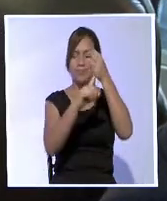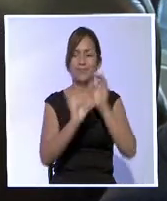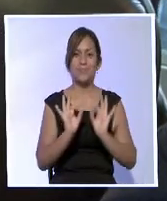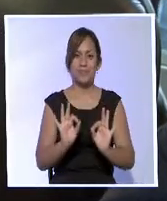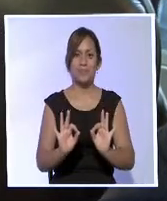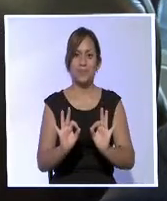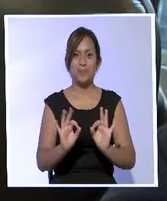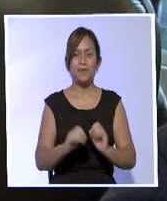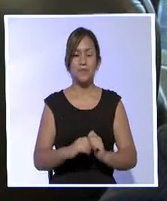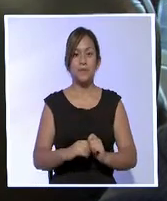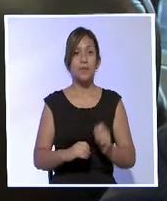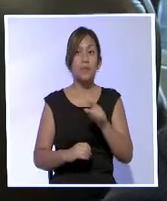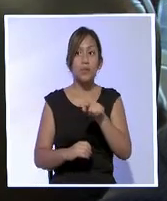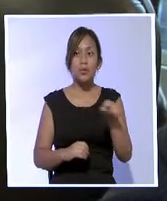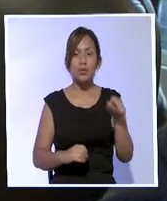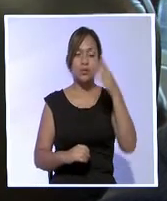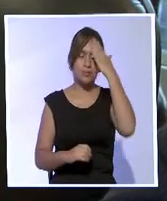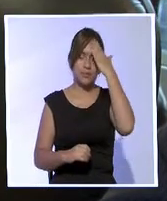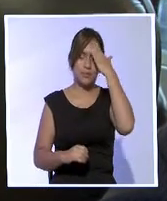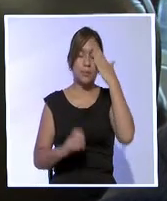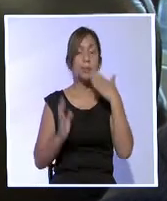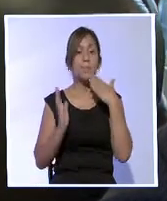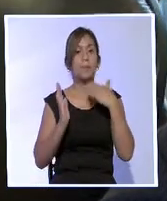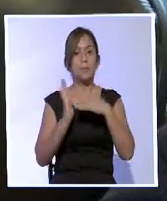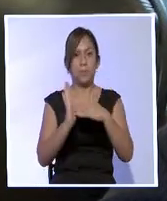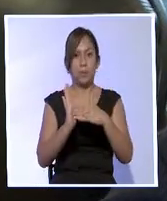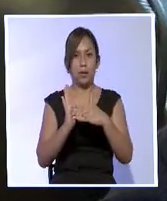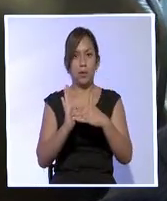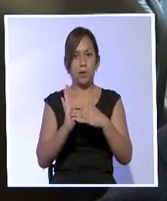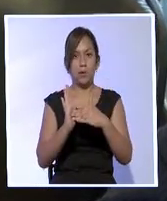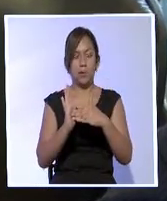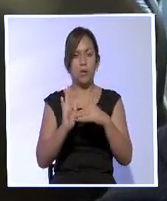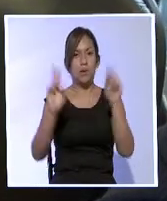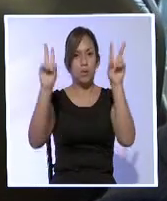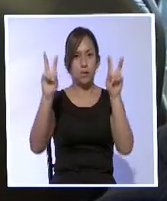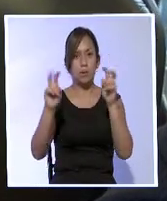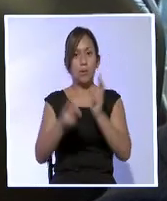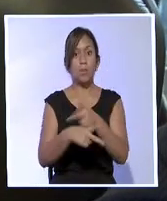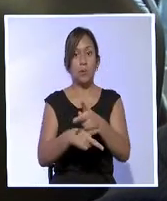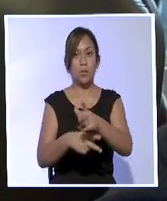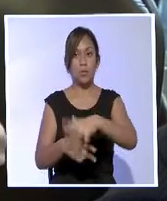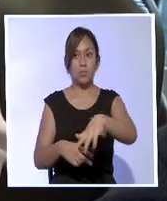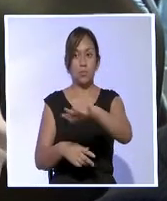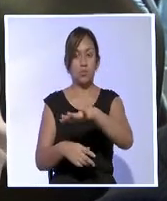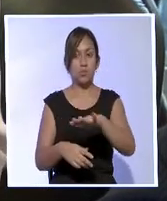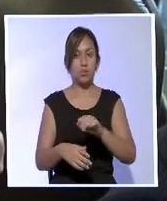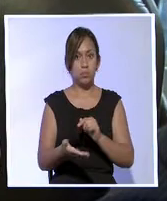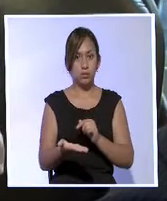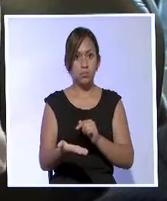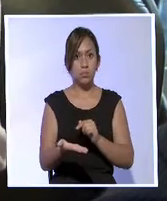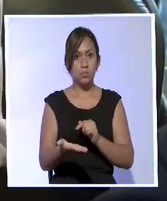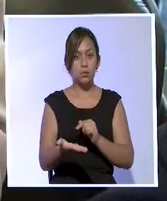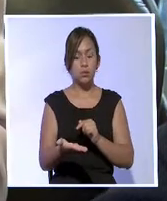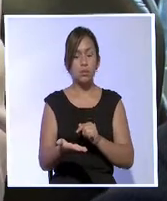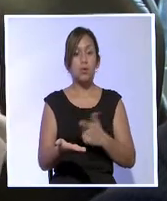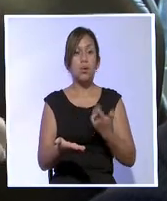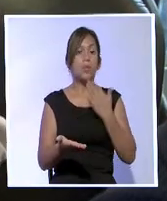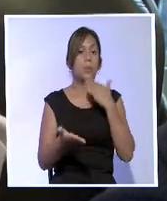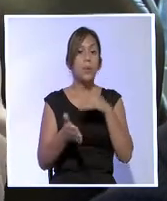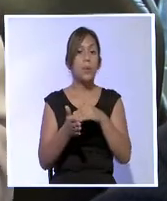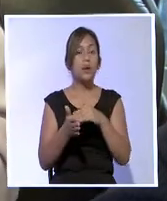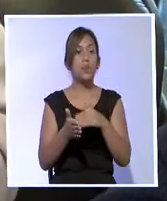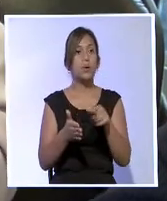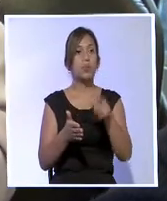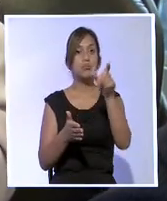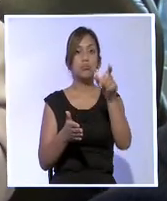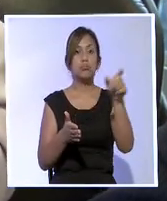que muchos de ustedes conocen como por ejemplo hacer que nuestro sector artesanal con sus productos a un sujeto de las